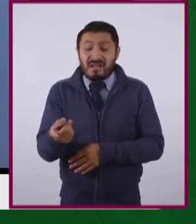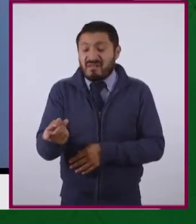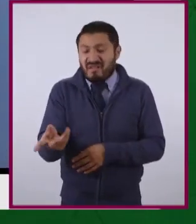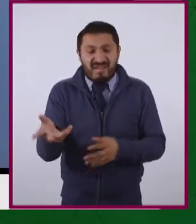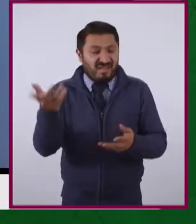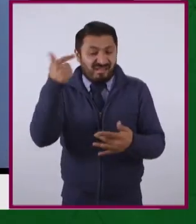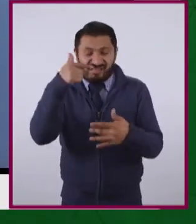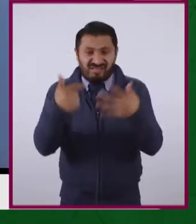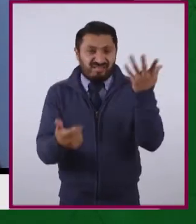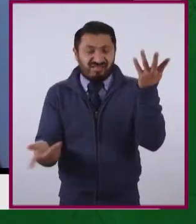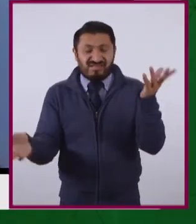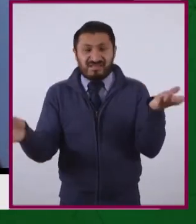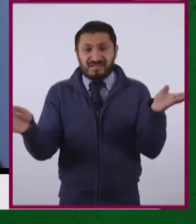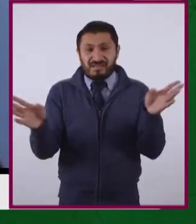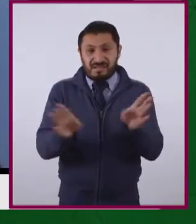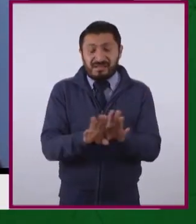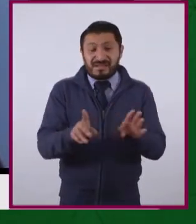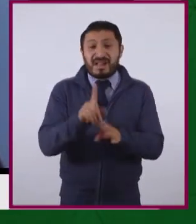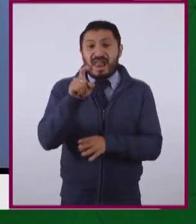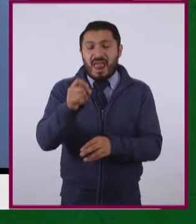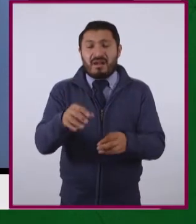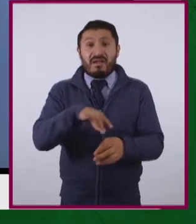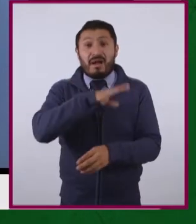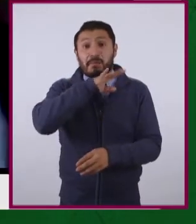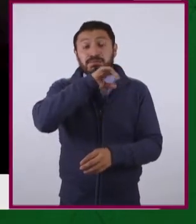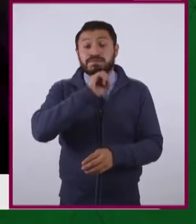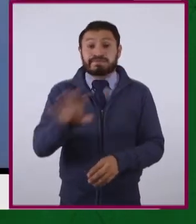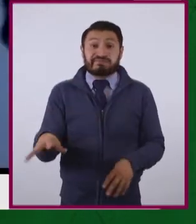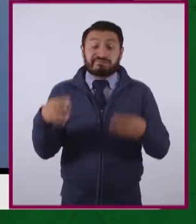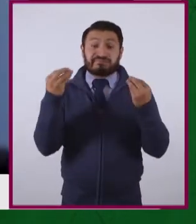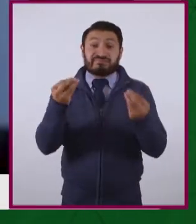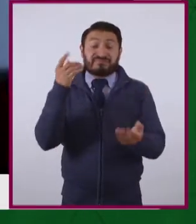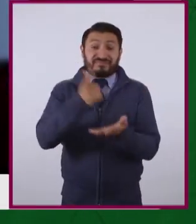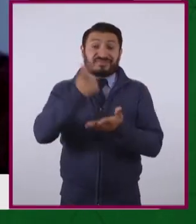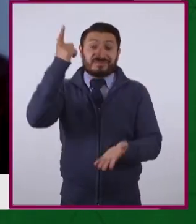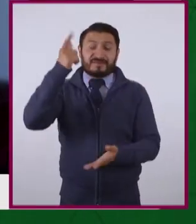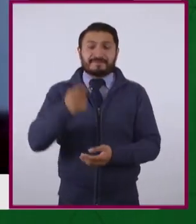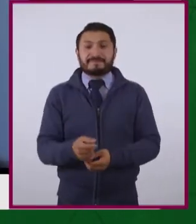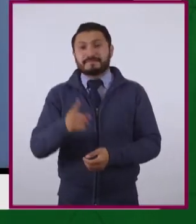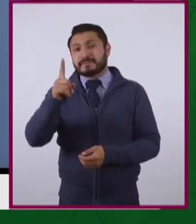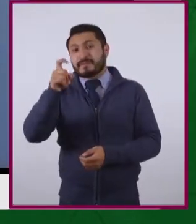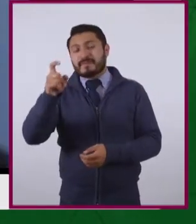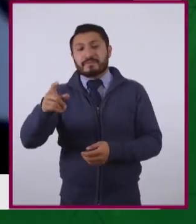ahí, pues va a ser un agua muy sucia. Un agua que